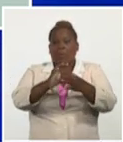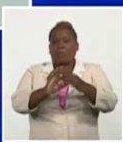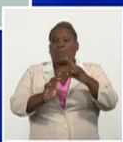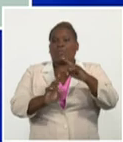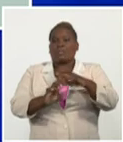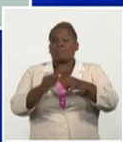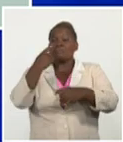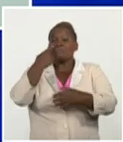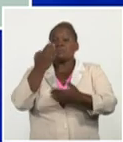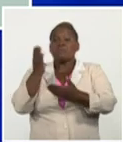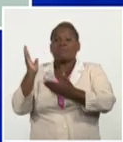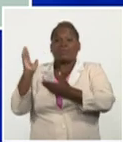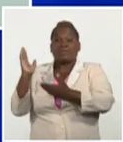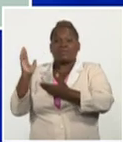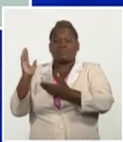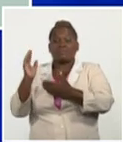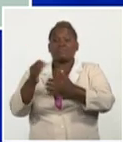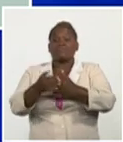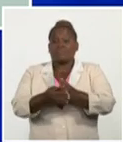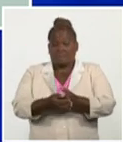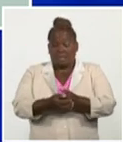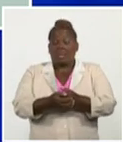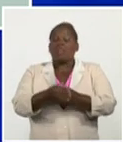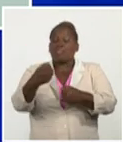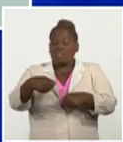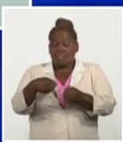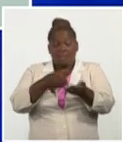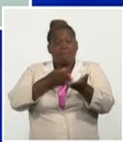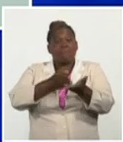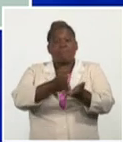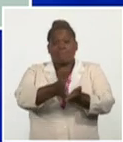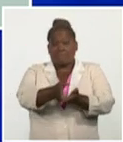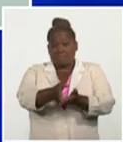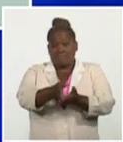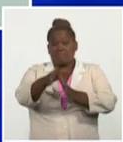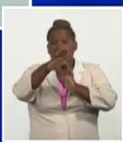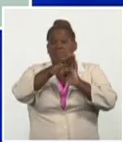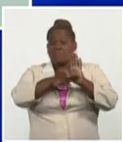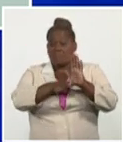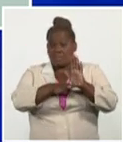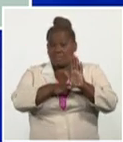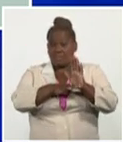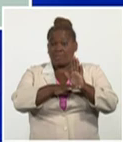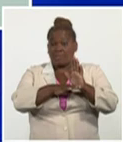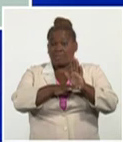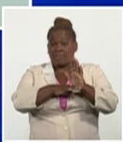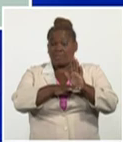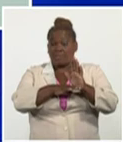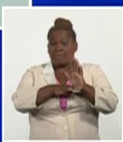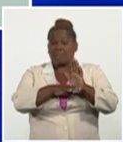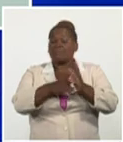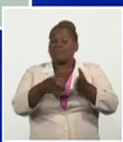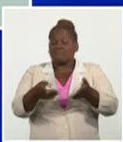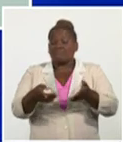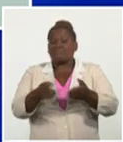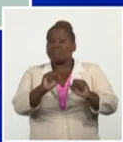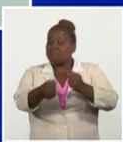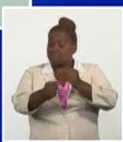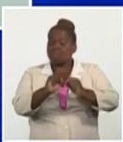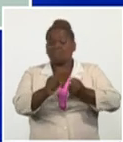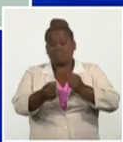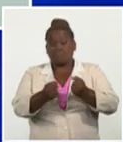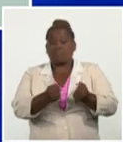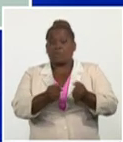evidencia que aunque tenga que mantener las medidas de restricción, pero de todas formas controla la